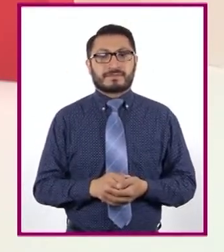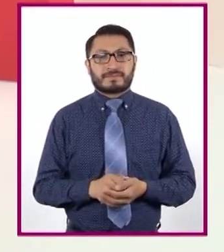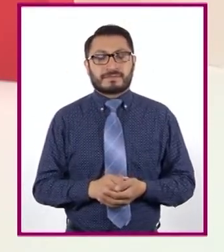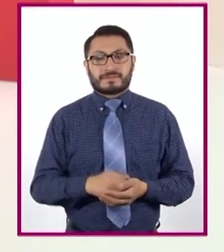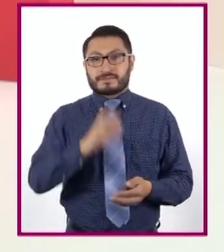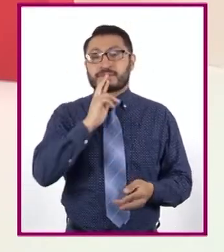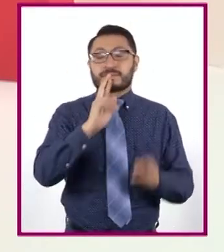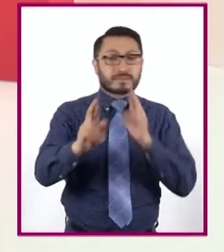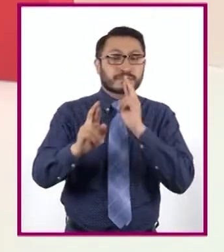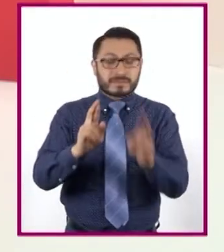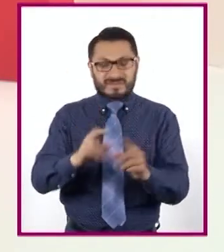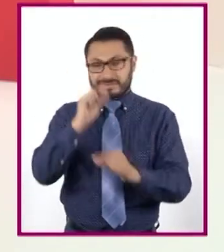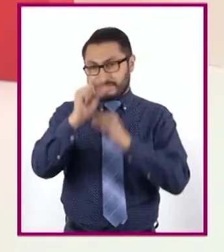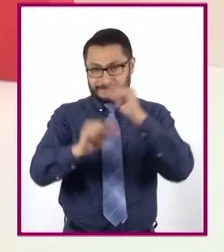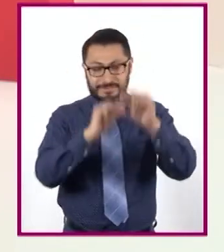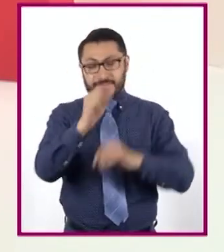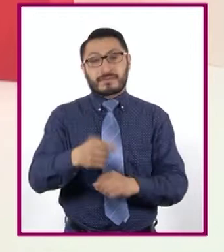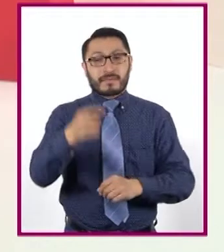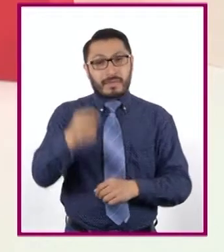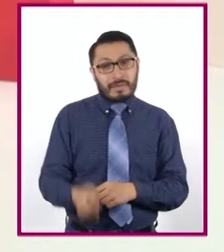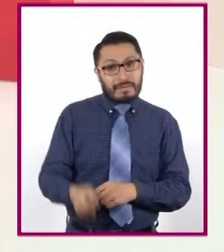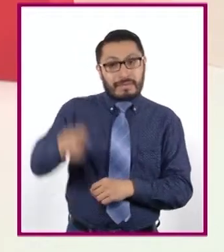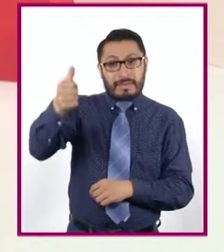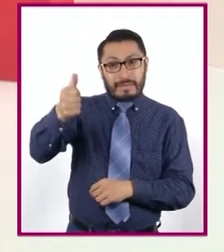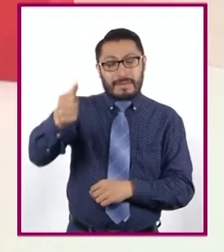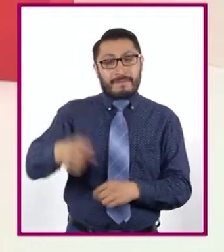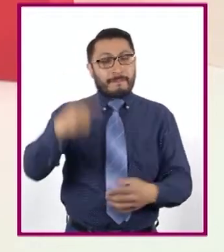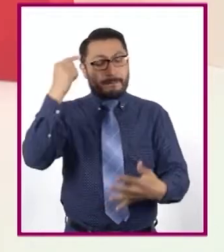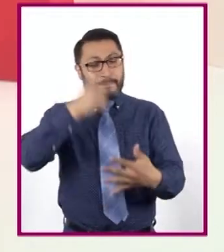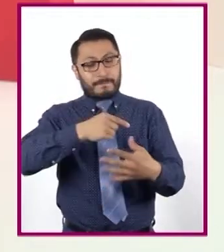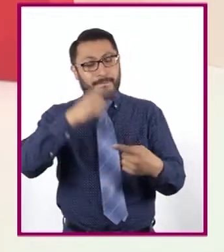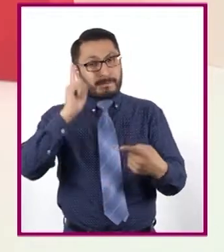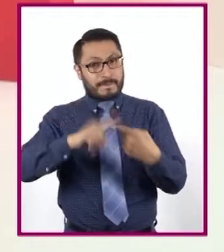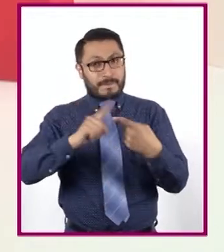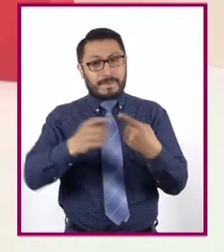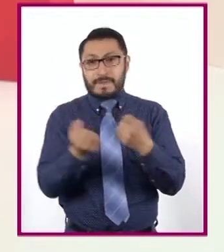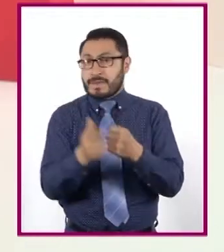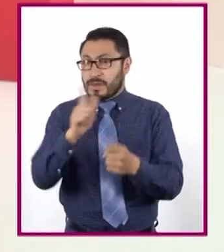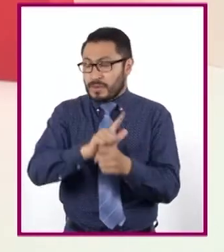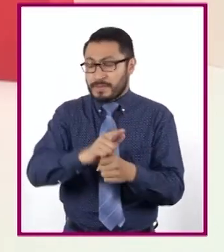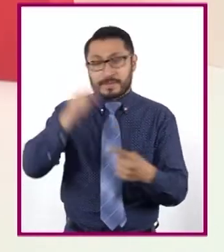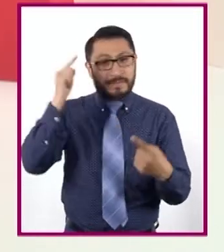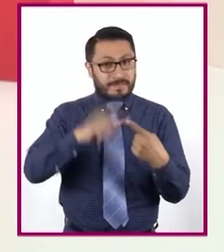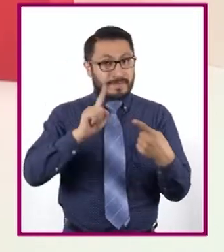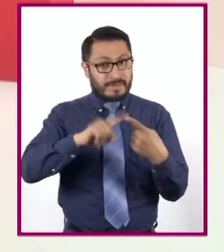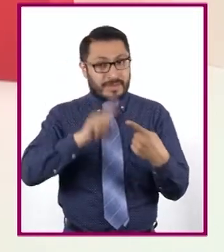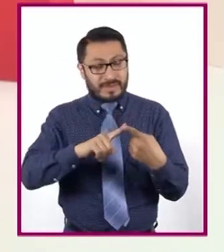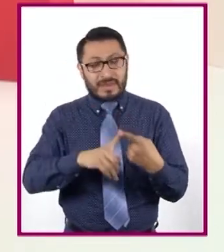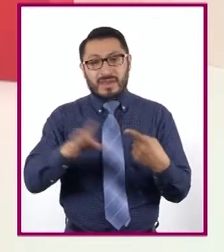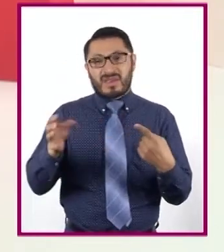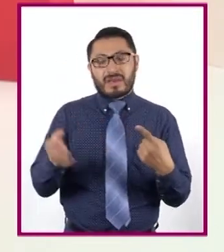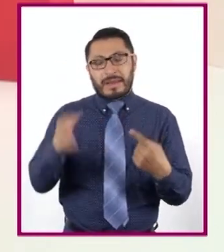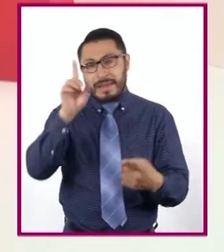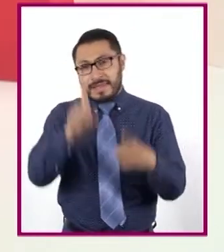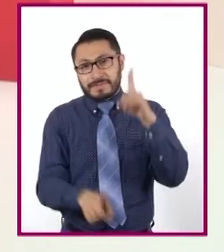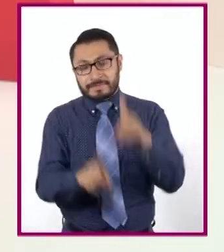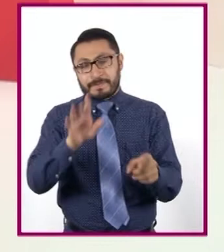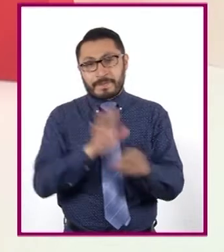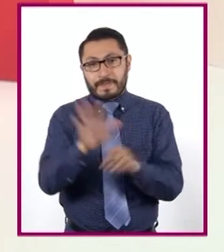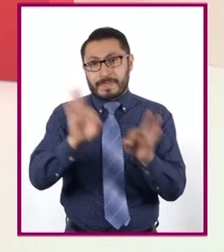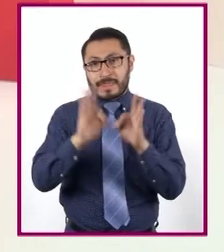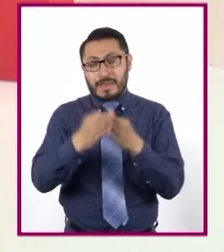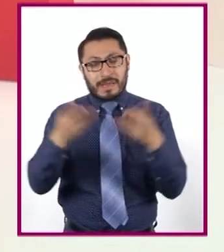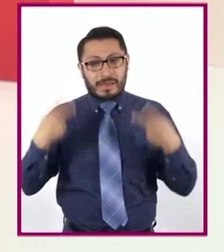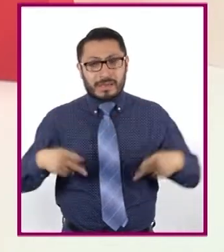Respondamos por pasos. Primero, los factores sociales. Estos se relacionan con la manera en que las personas y su